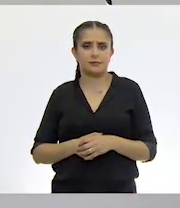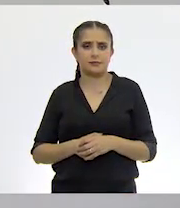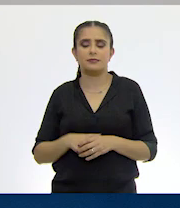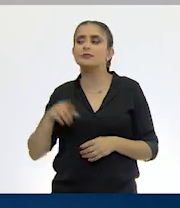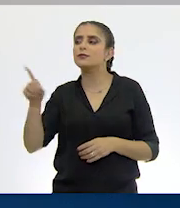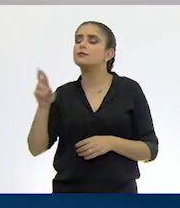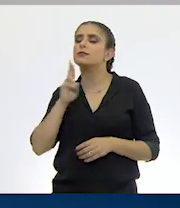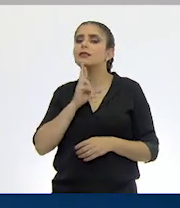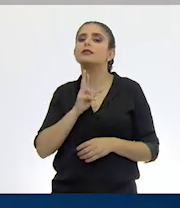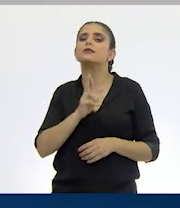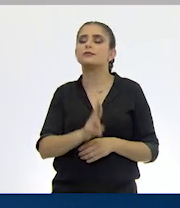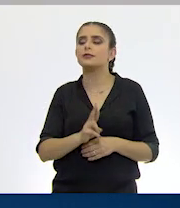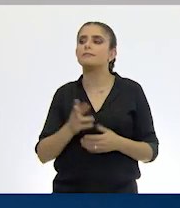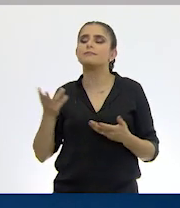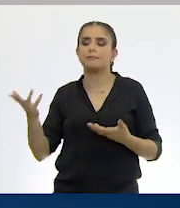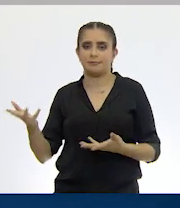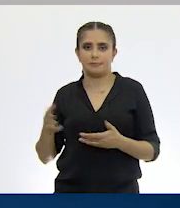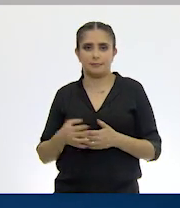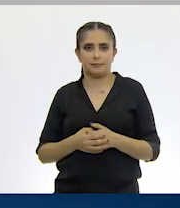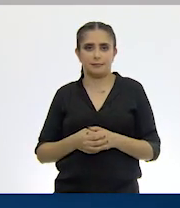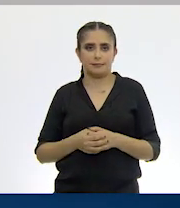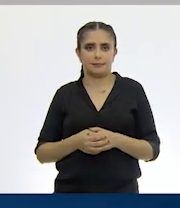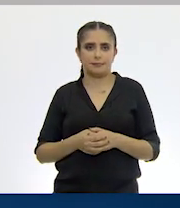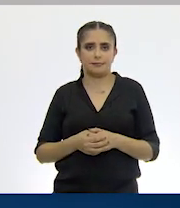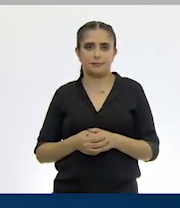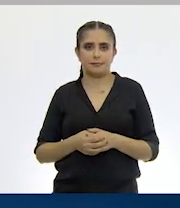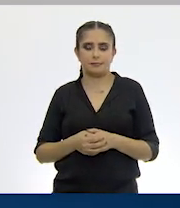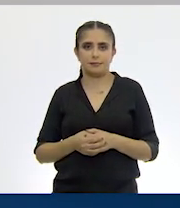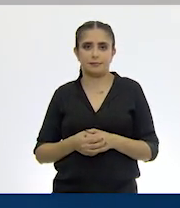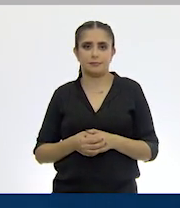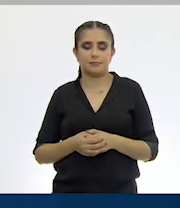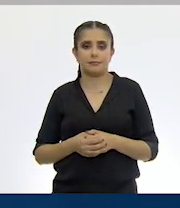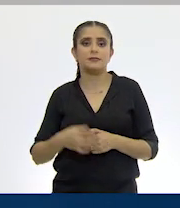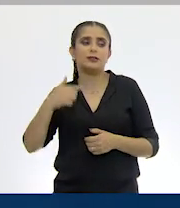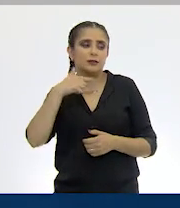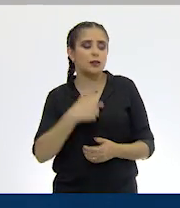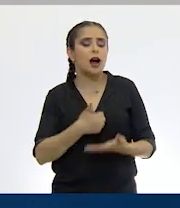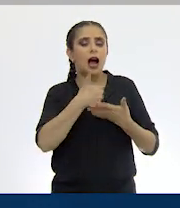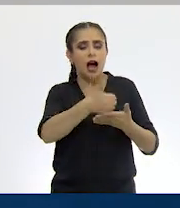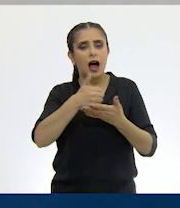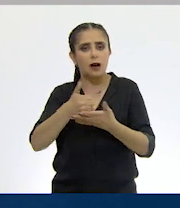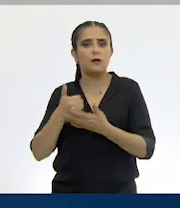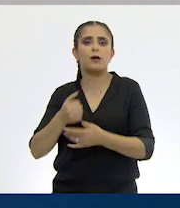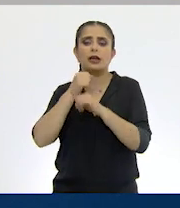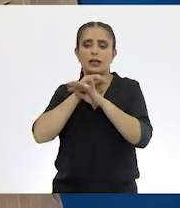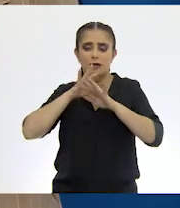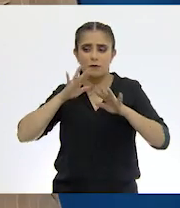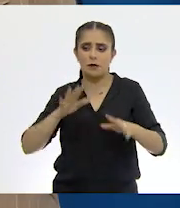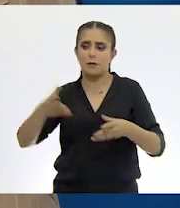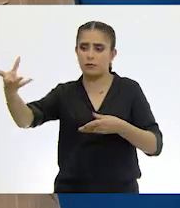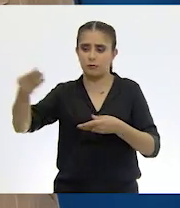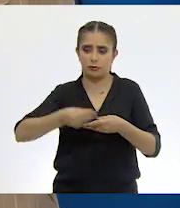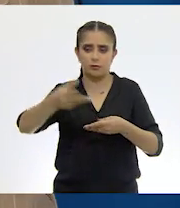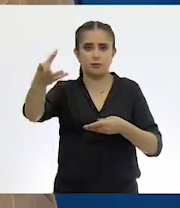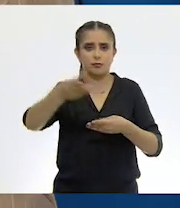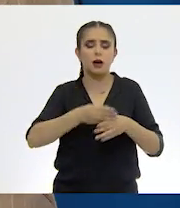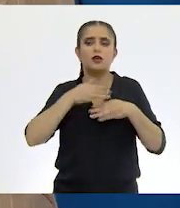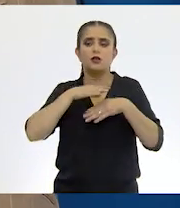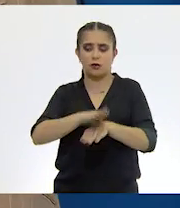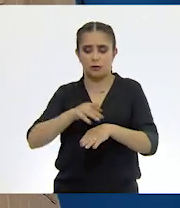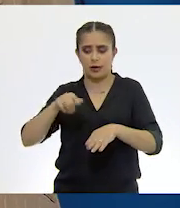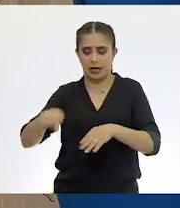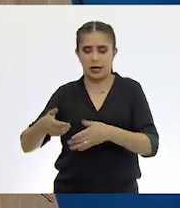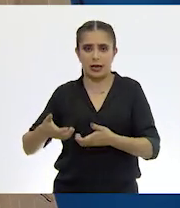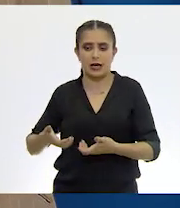¿Qué actividades realizas en ese comité, María? Pues ayudo a recabar información sobre la calle en la que